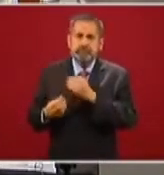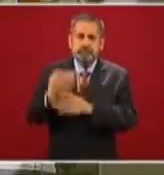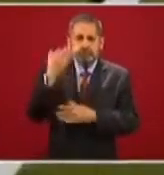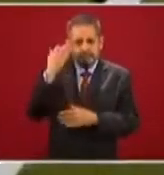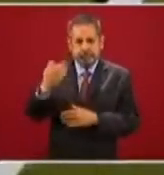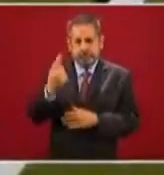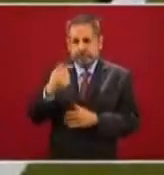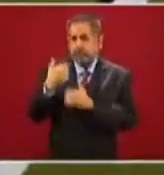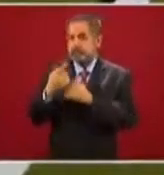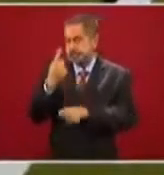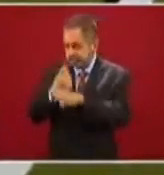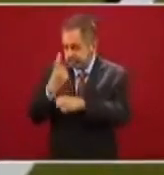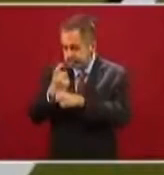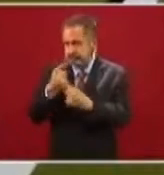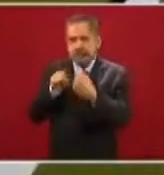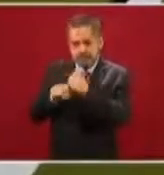sola vía.